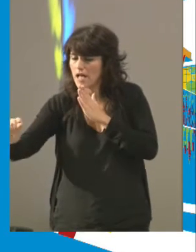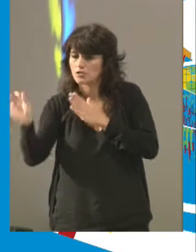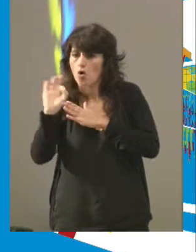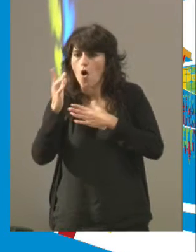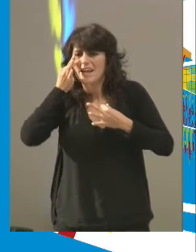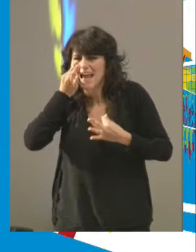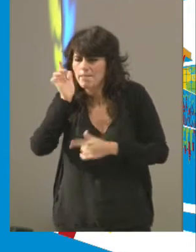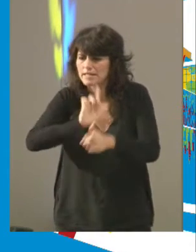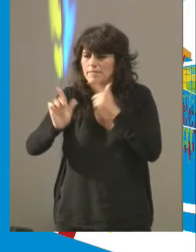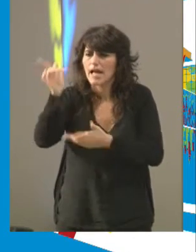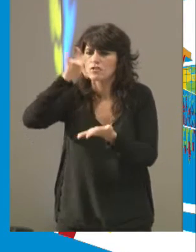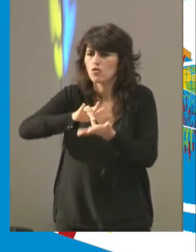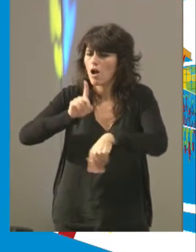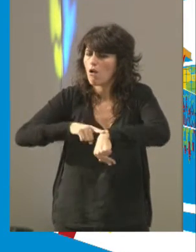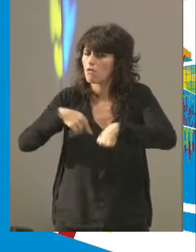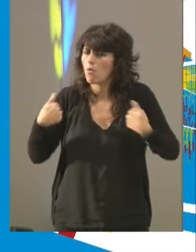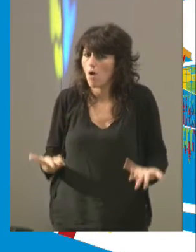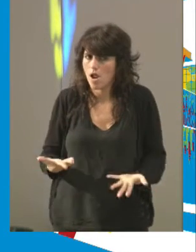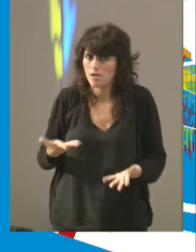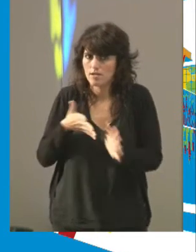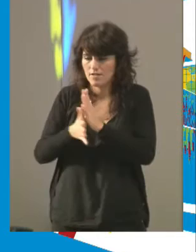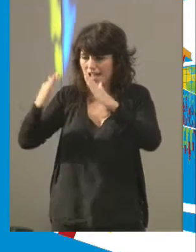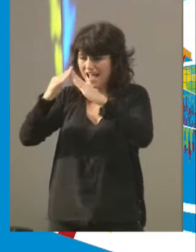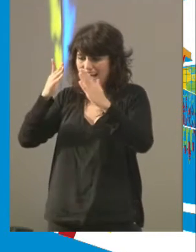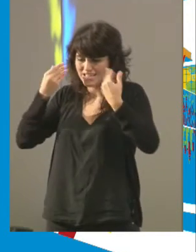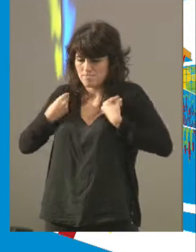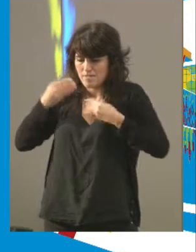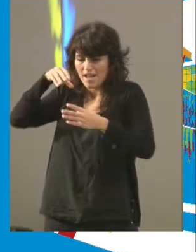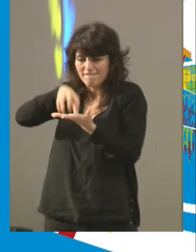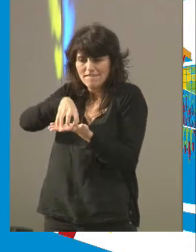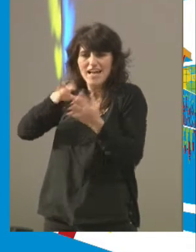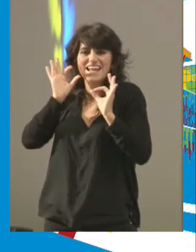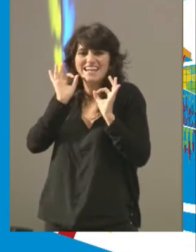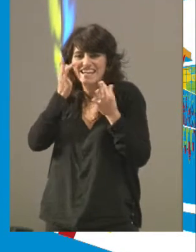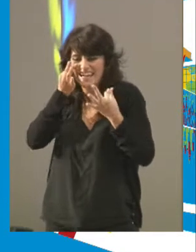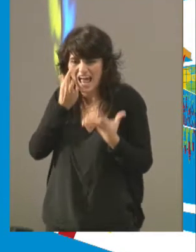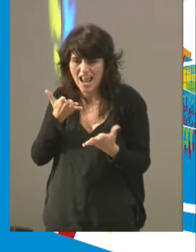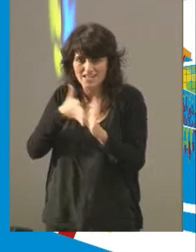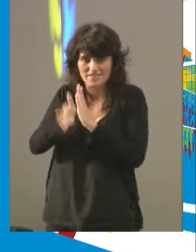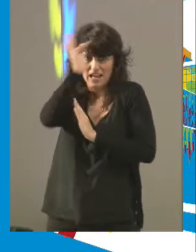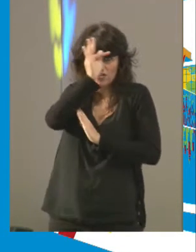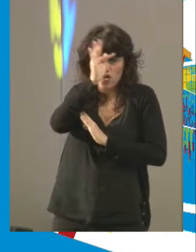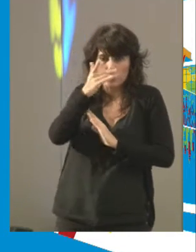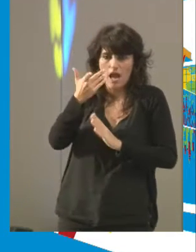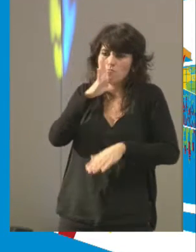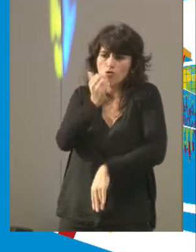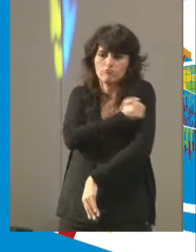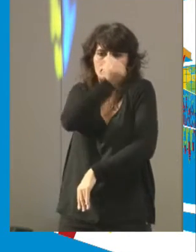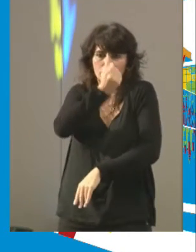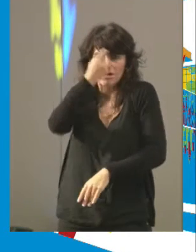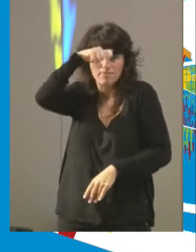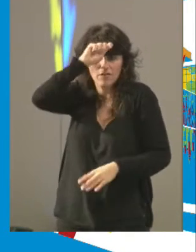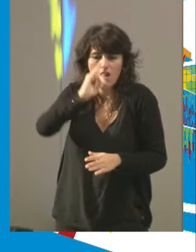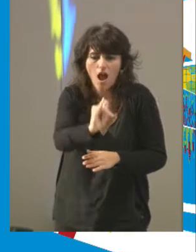de cuándo se ha producido ese viaje. Identificación de residencia real, no la teórica, no donde creemos que vive el usuario por estar censado ahí, sino